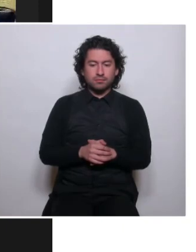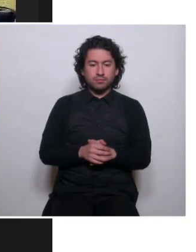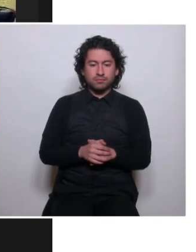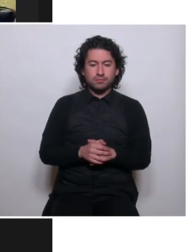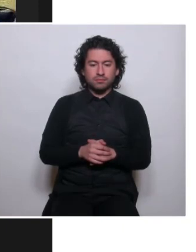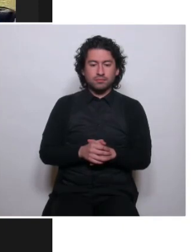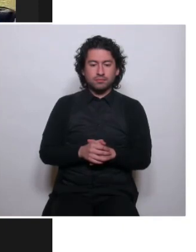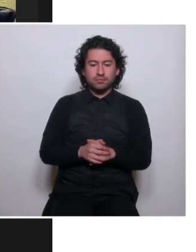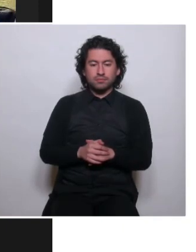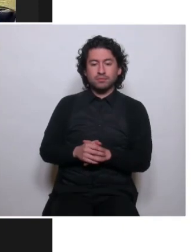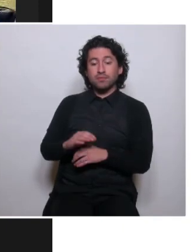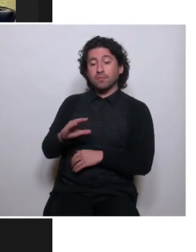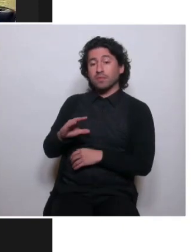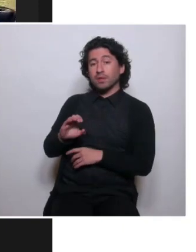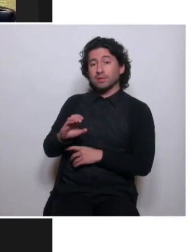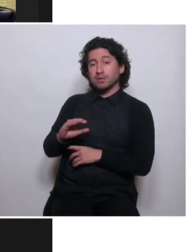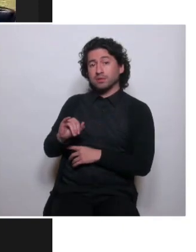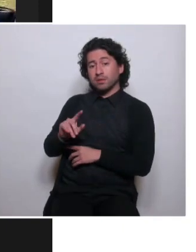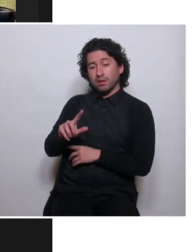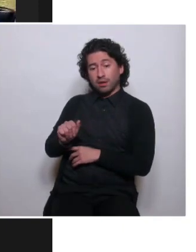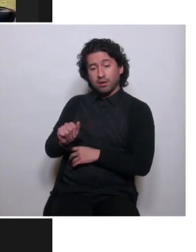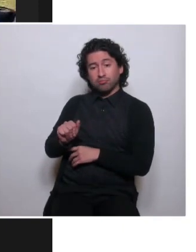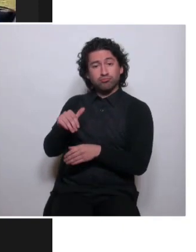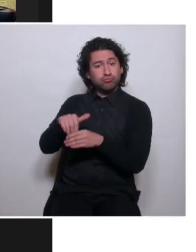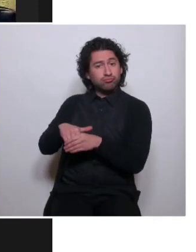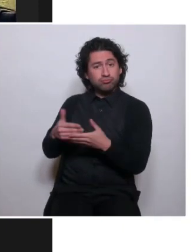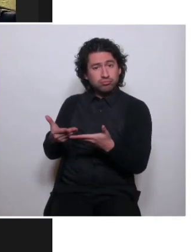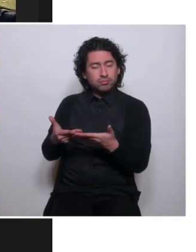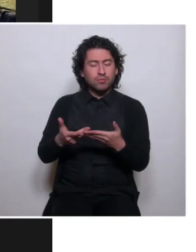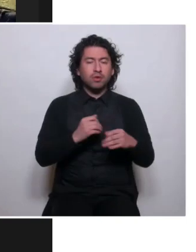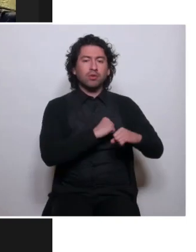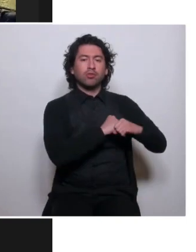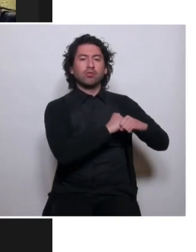Cecilia Uvilla, ¿cómo vota? En contra.